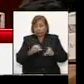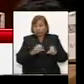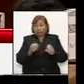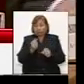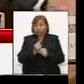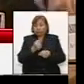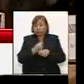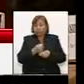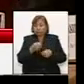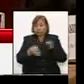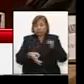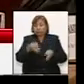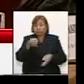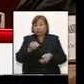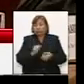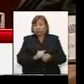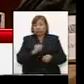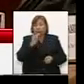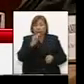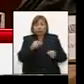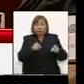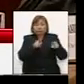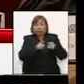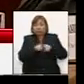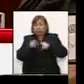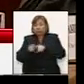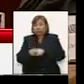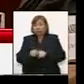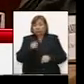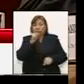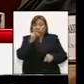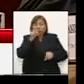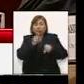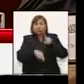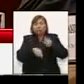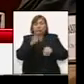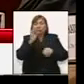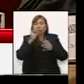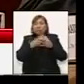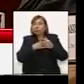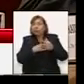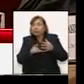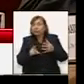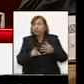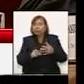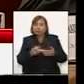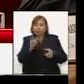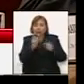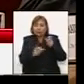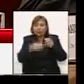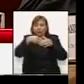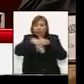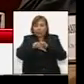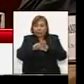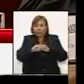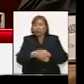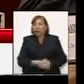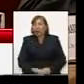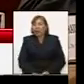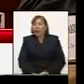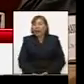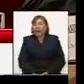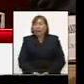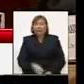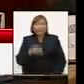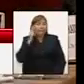la realización de la diligencia judicial. Y también de un eventual escape de las personas que estaban en la parte interna.